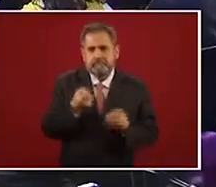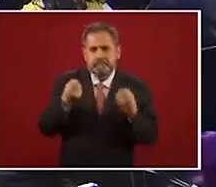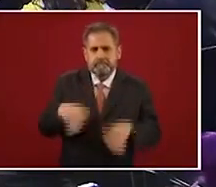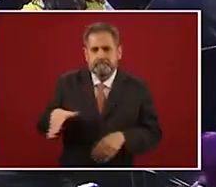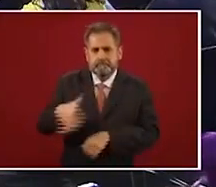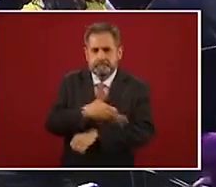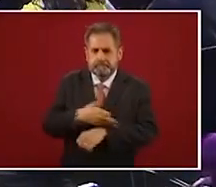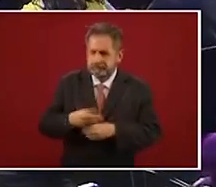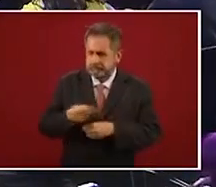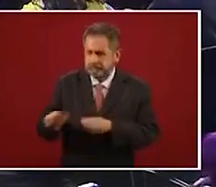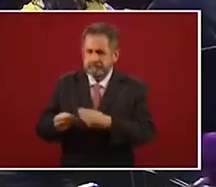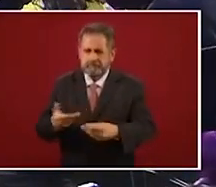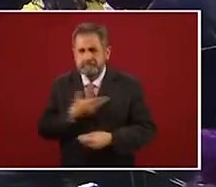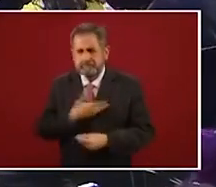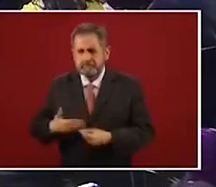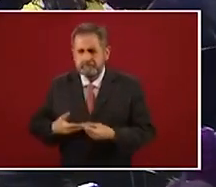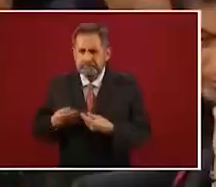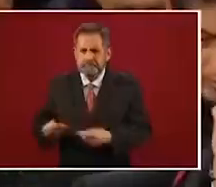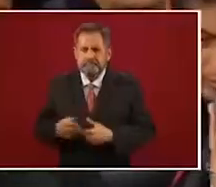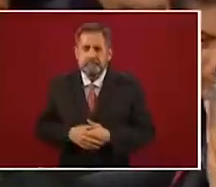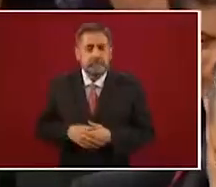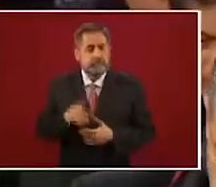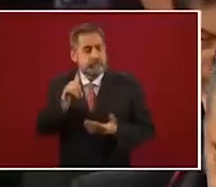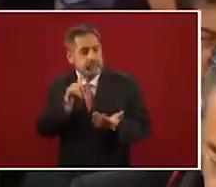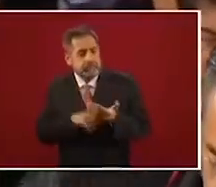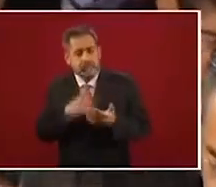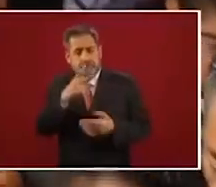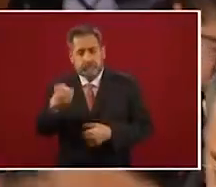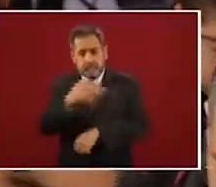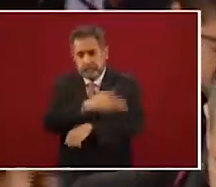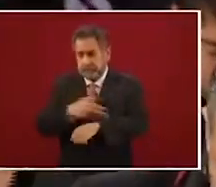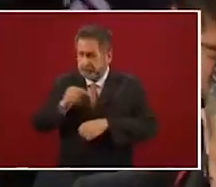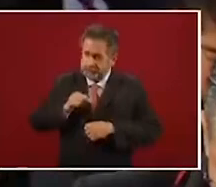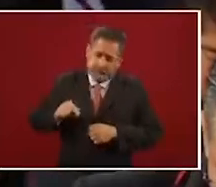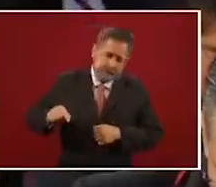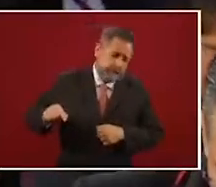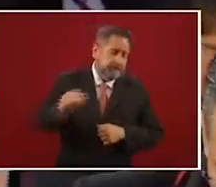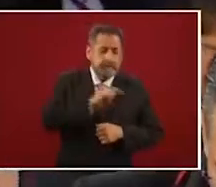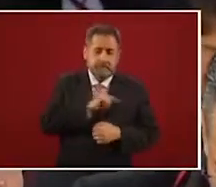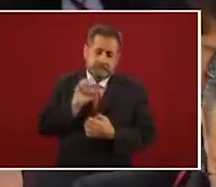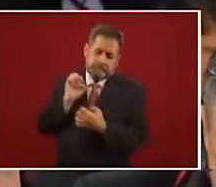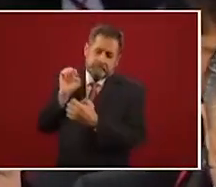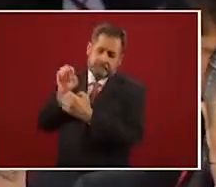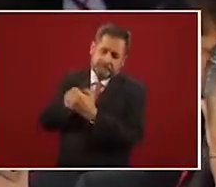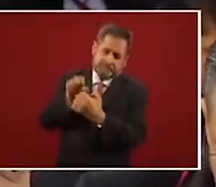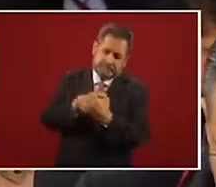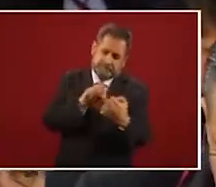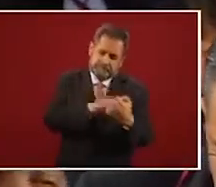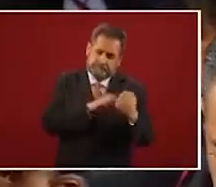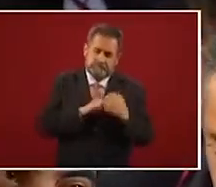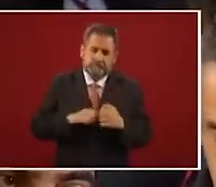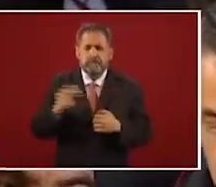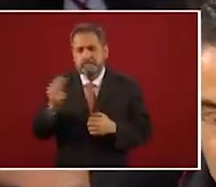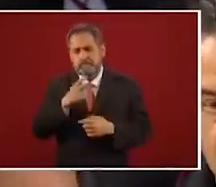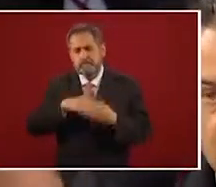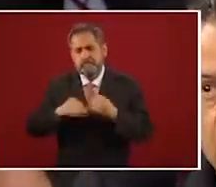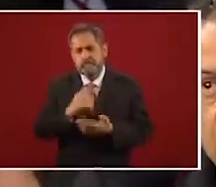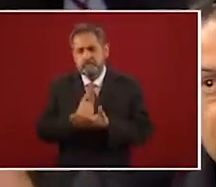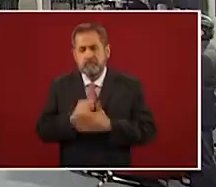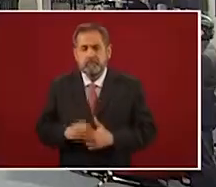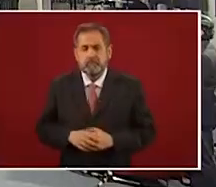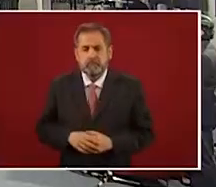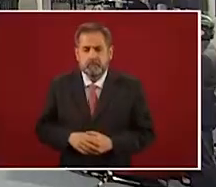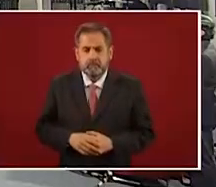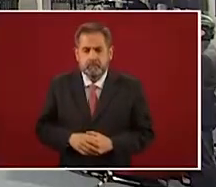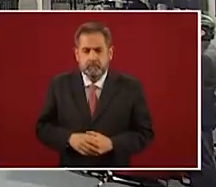familias, presidente. Son 1.200 familias que han sido fraudeadas y que necesitamos que usted nos ayude. Pero eso es